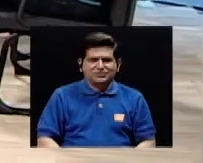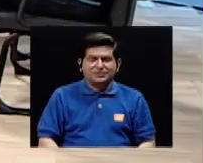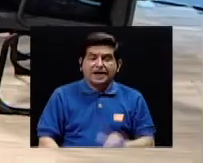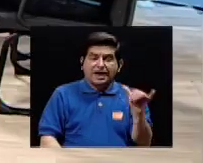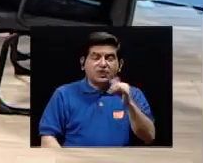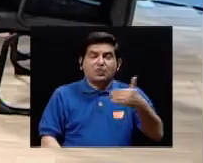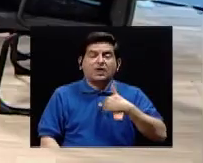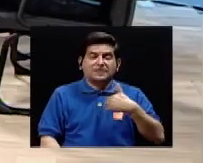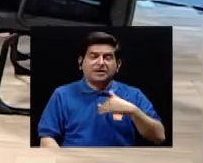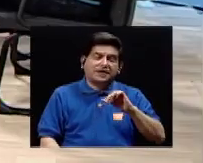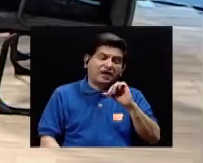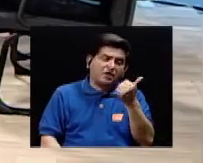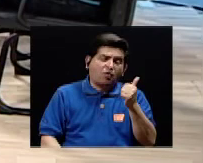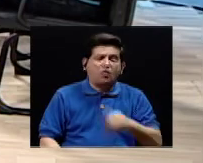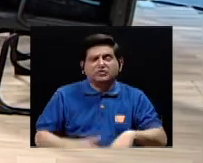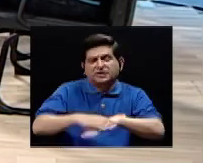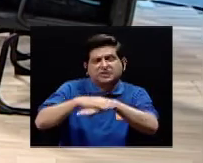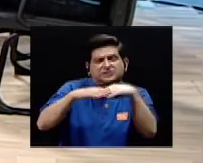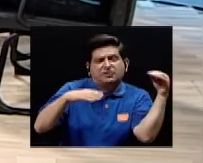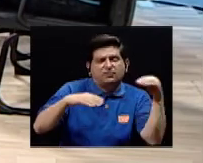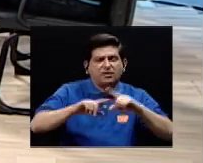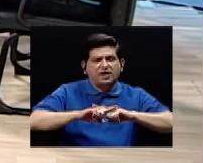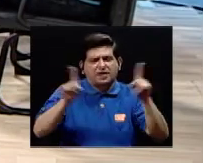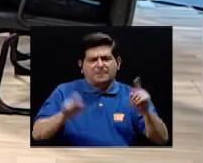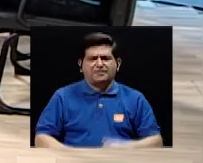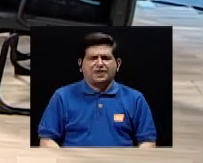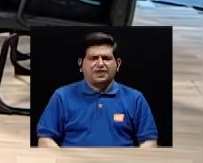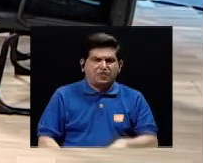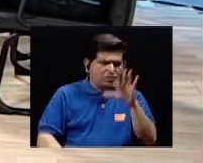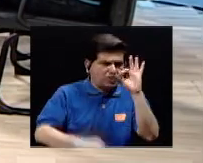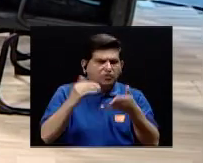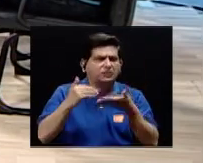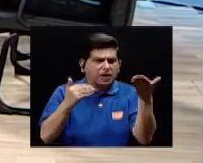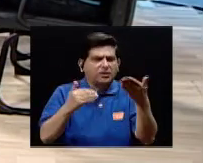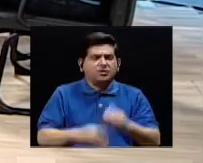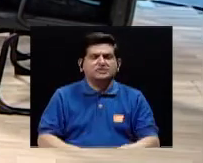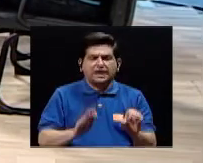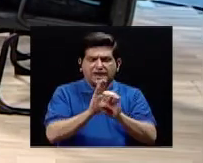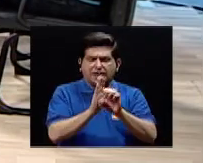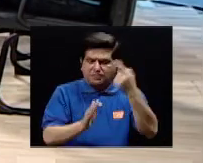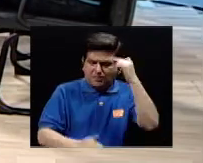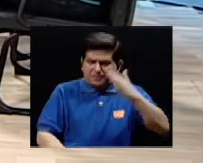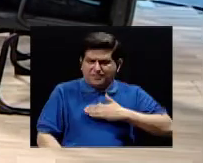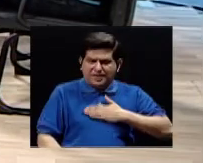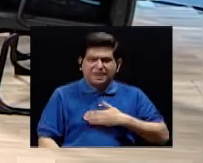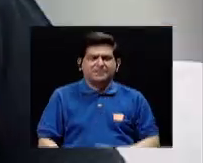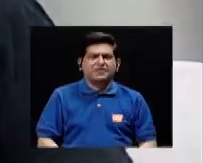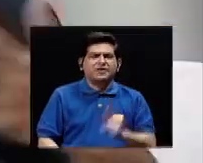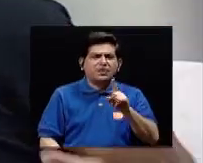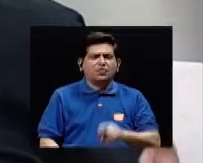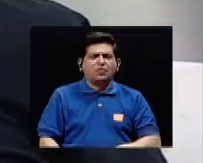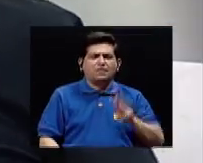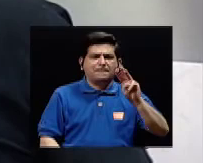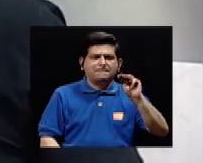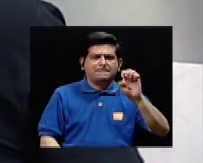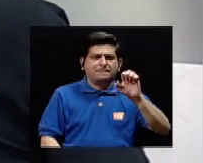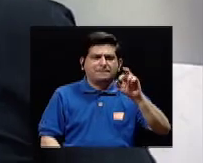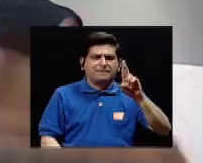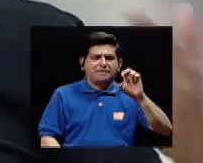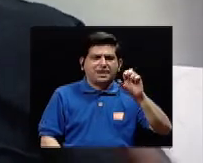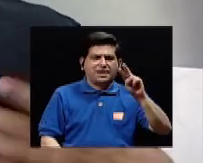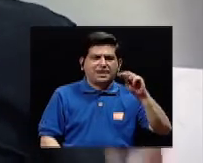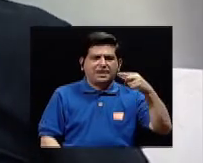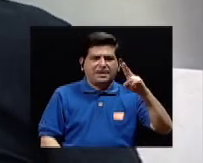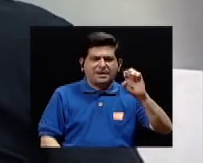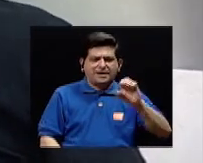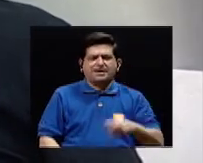¿verdad? Y también tuvimos que dejar otras por fuera, pero muchísimos descubrimientos que hemos hecho. Por ejemplo, para mí este merengue, hay un merengue muy famoso que es No